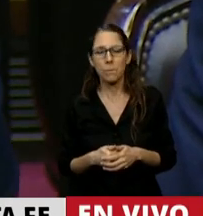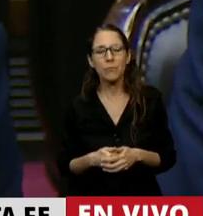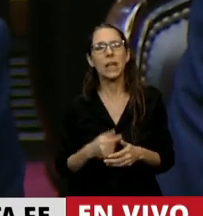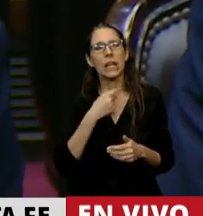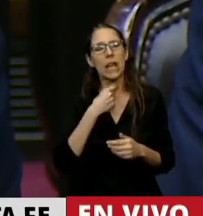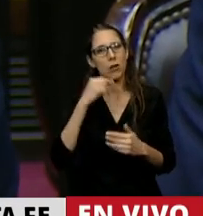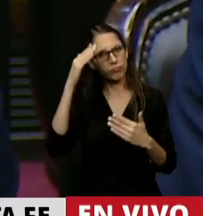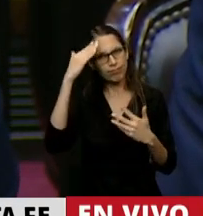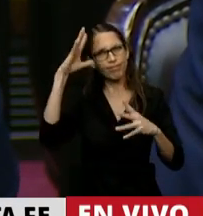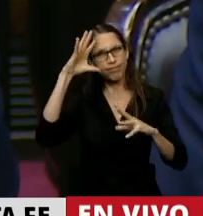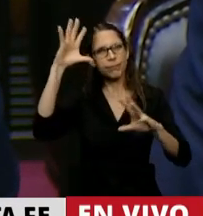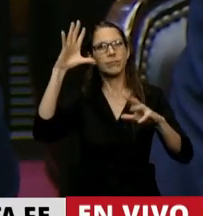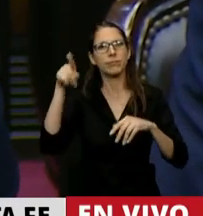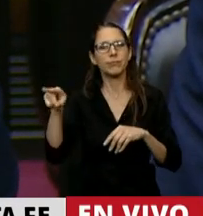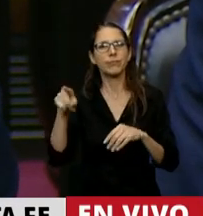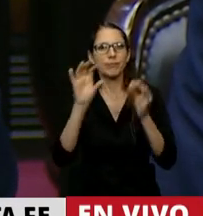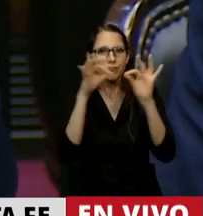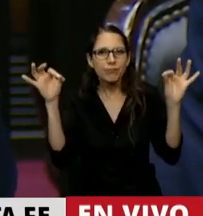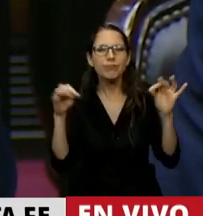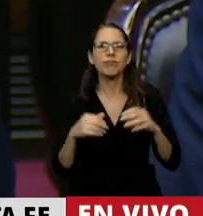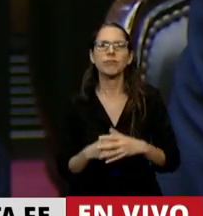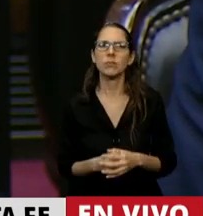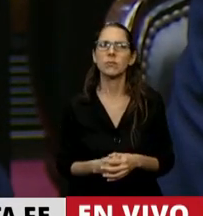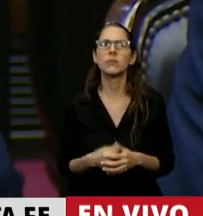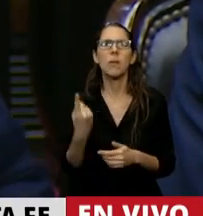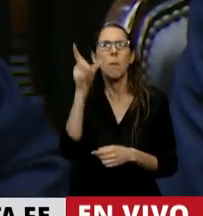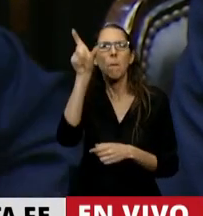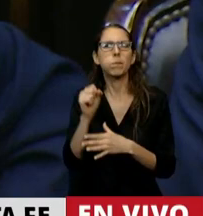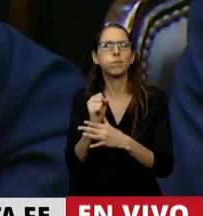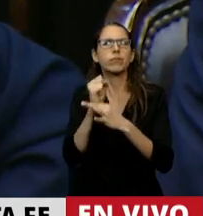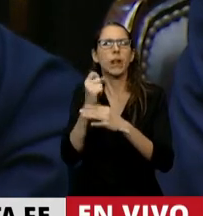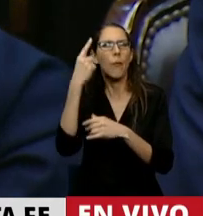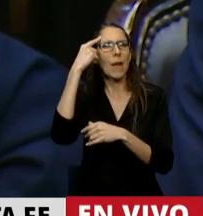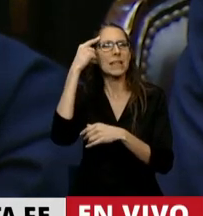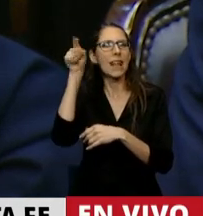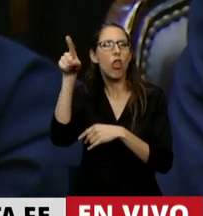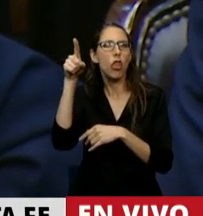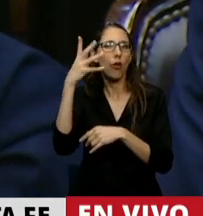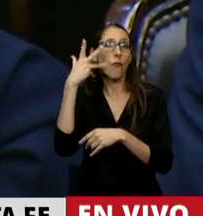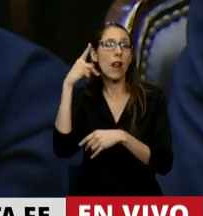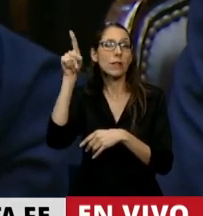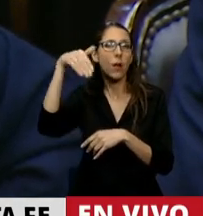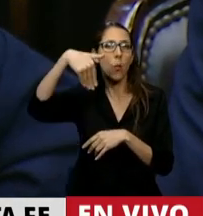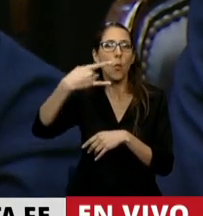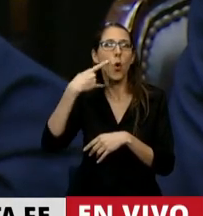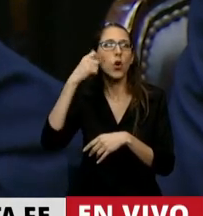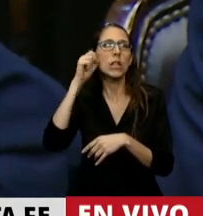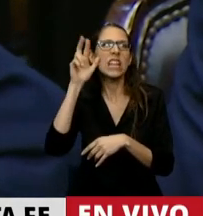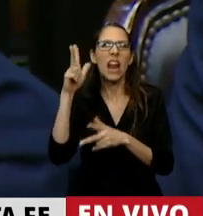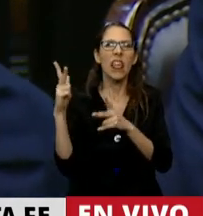rememorando, citando a ese pensador francés, Mounier, que dice: